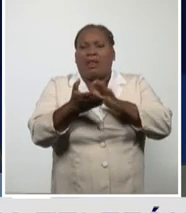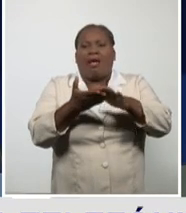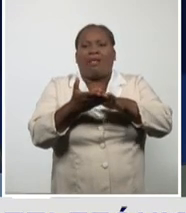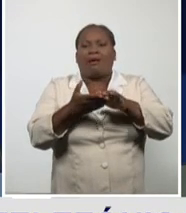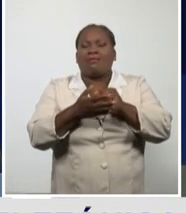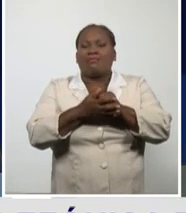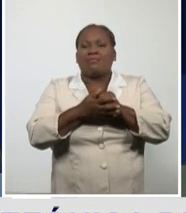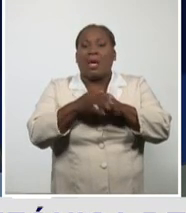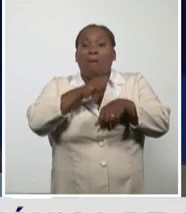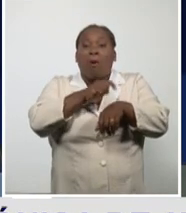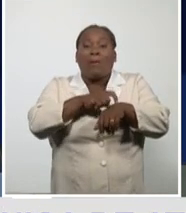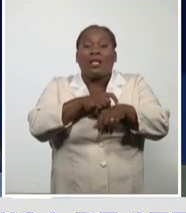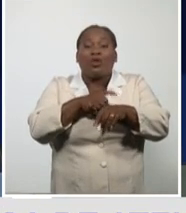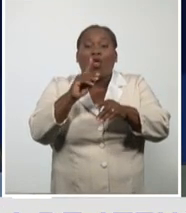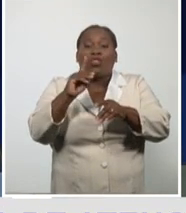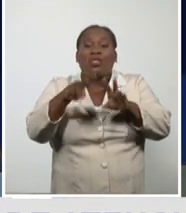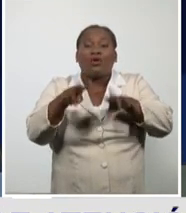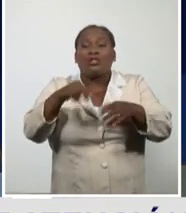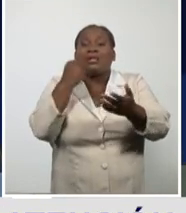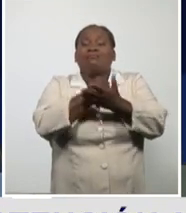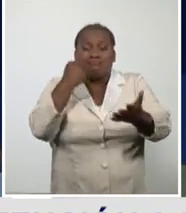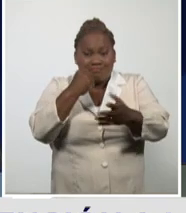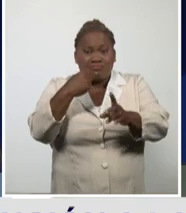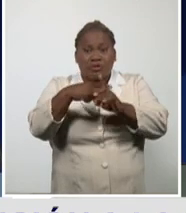del diagnóstico.